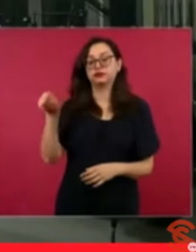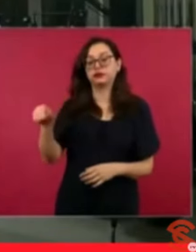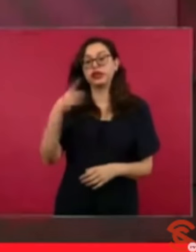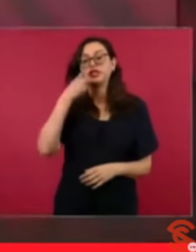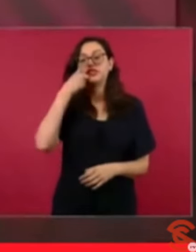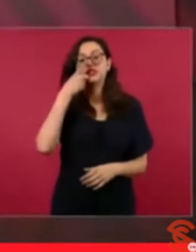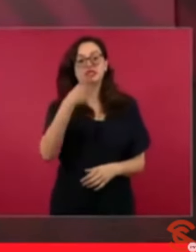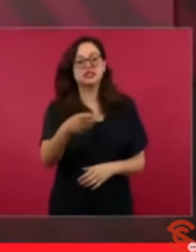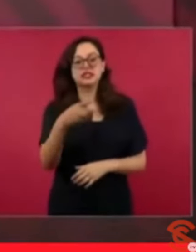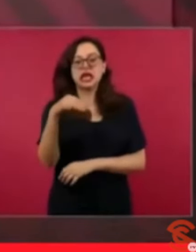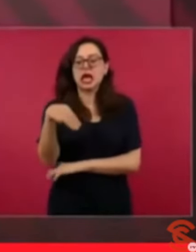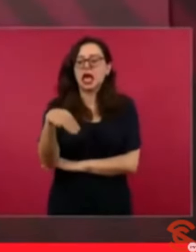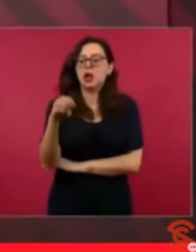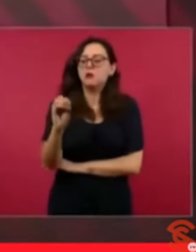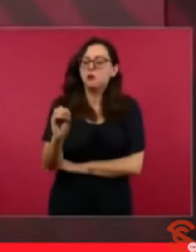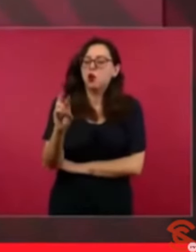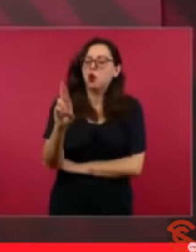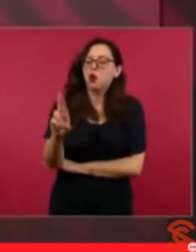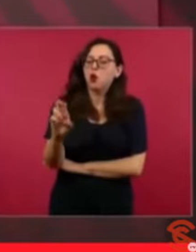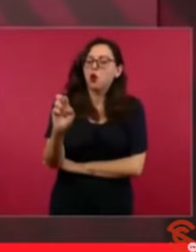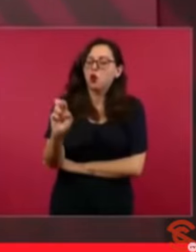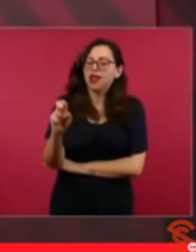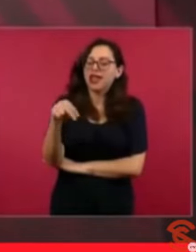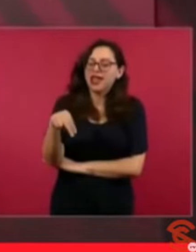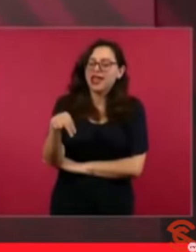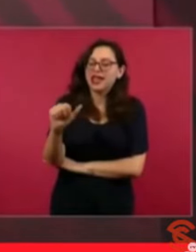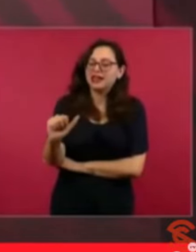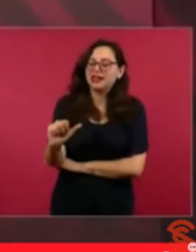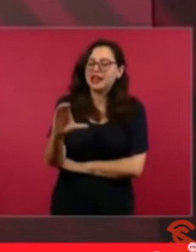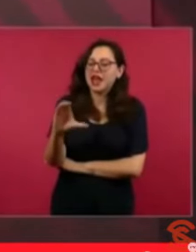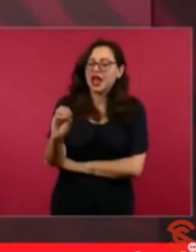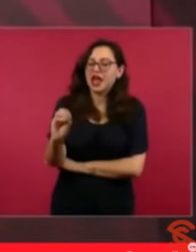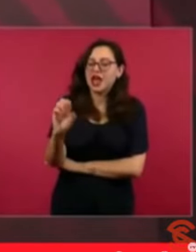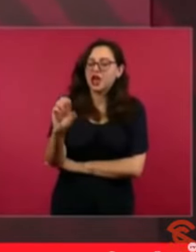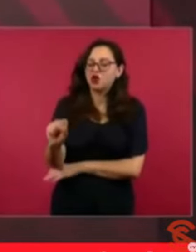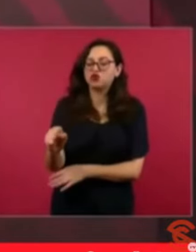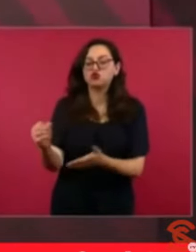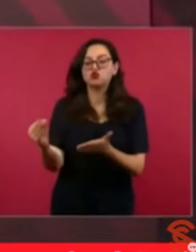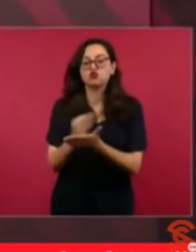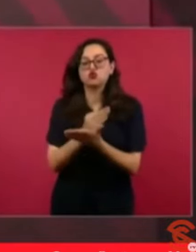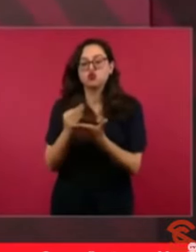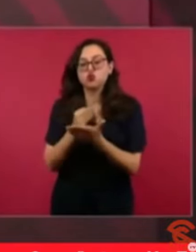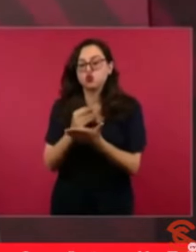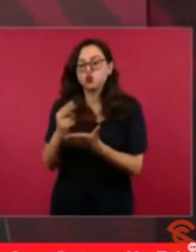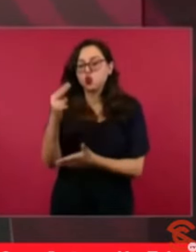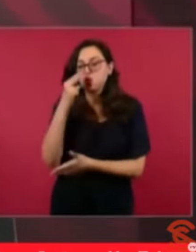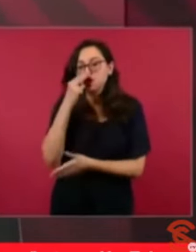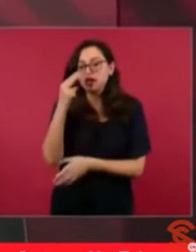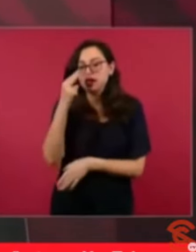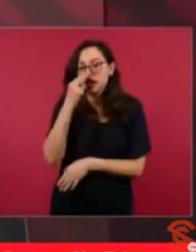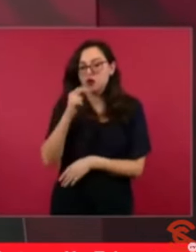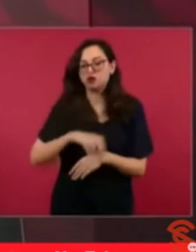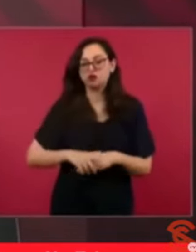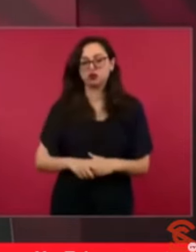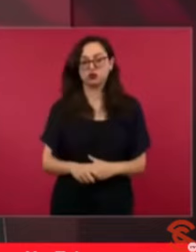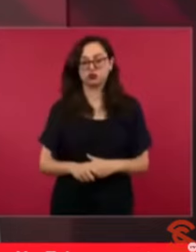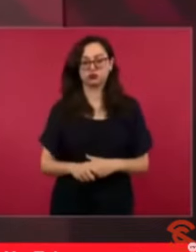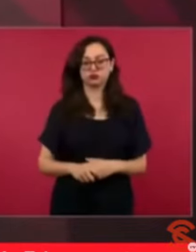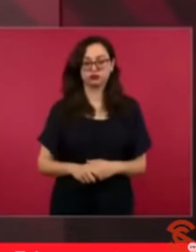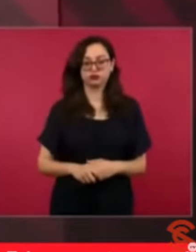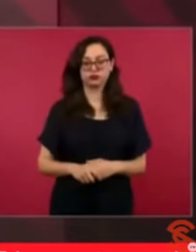morenacos. No, yo no.